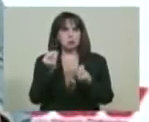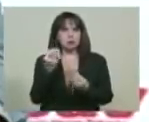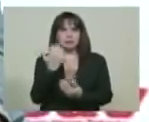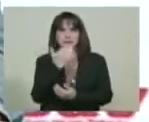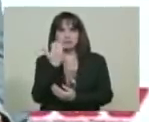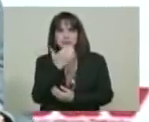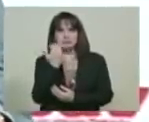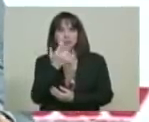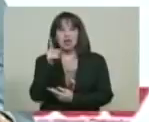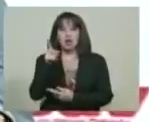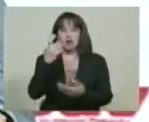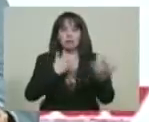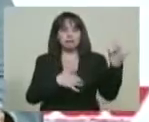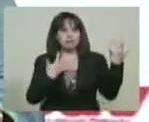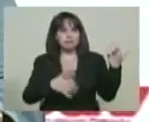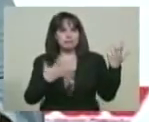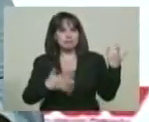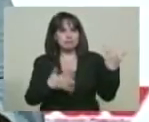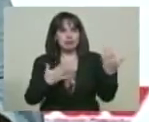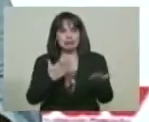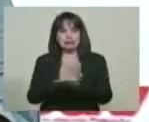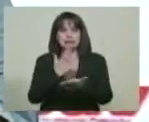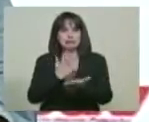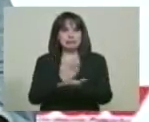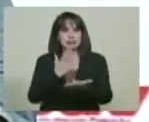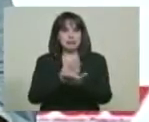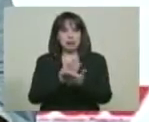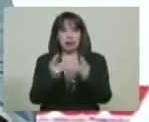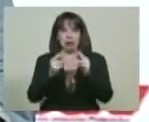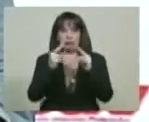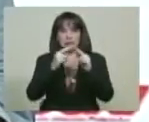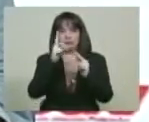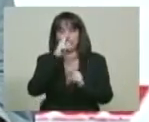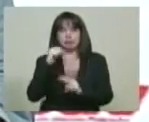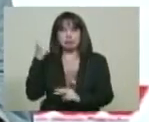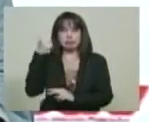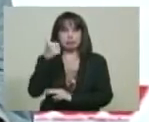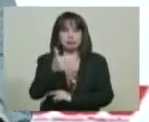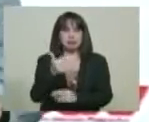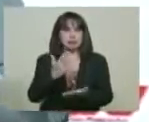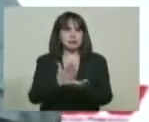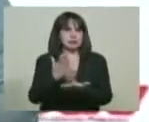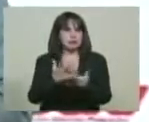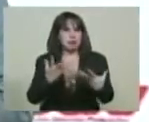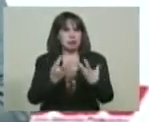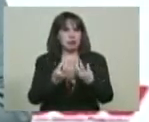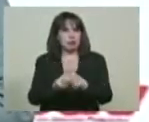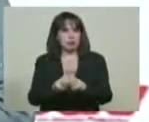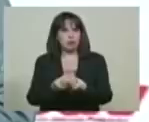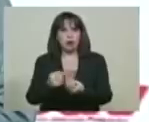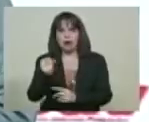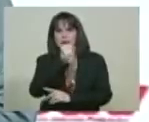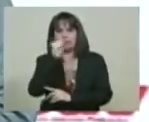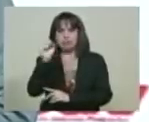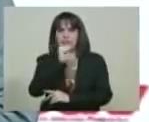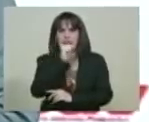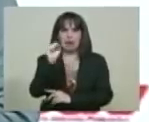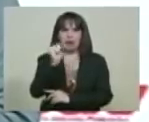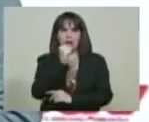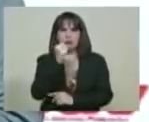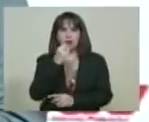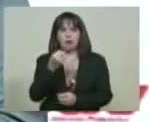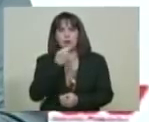Y una guitarra, el Pinky. Desde ahí conozco al Pinky siempre con la trova, con el canto tan